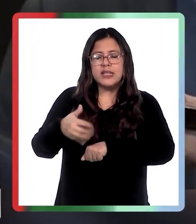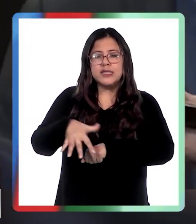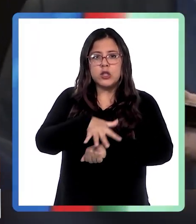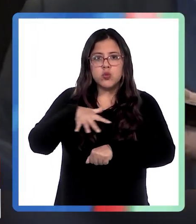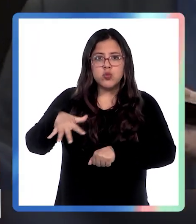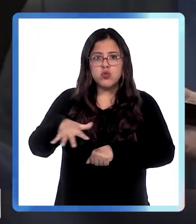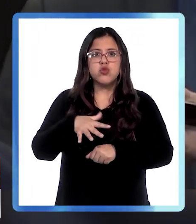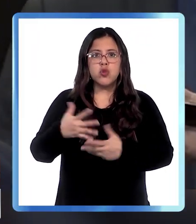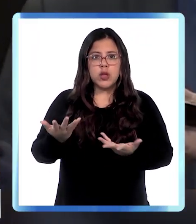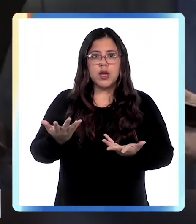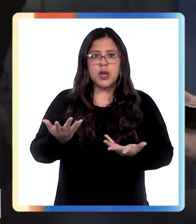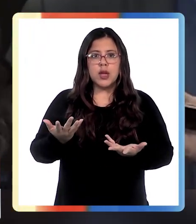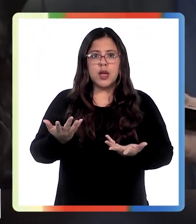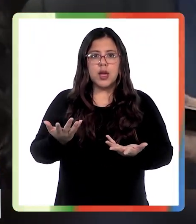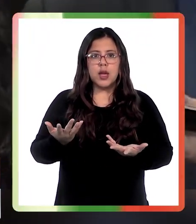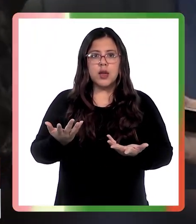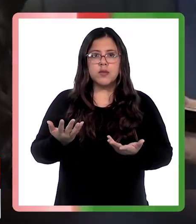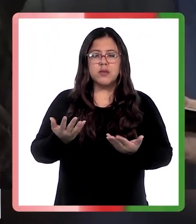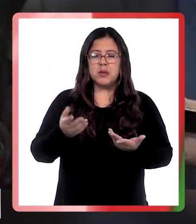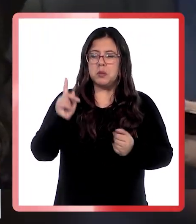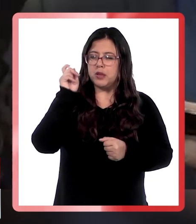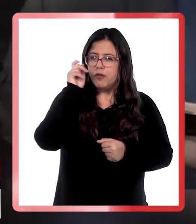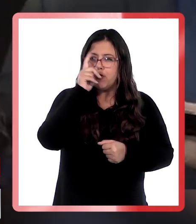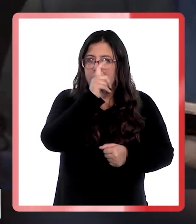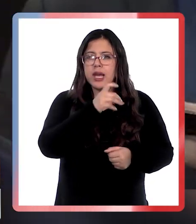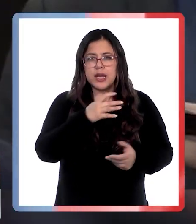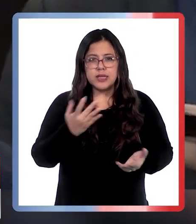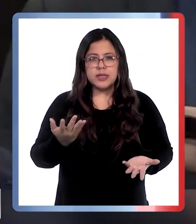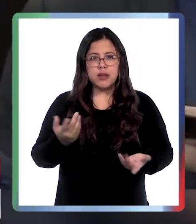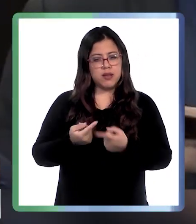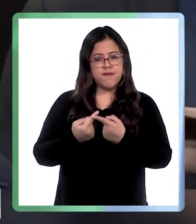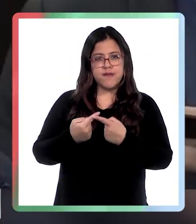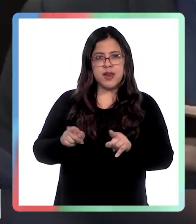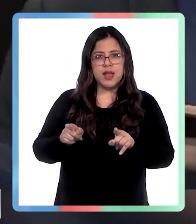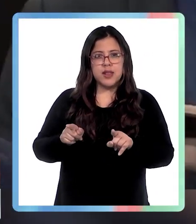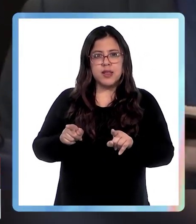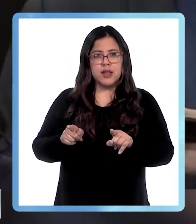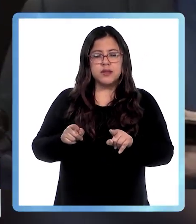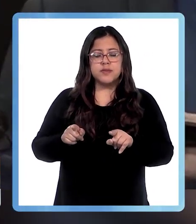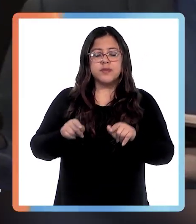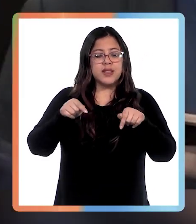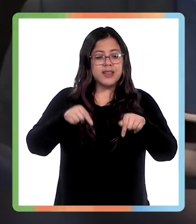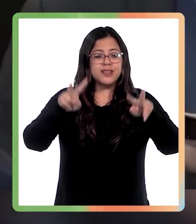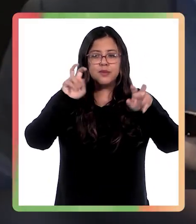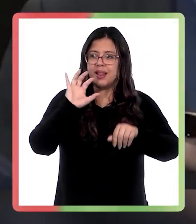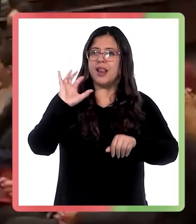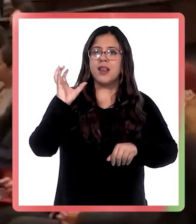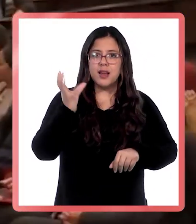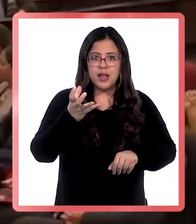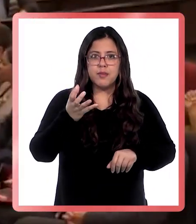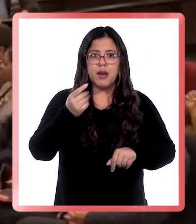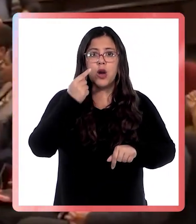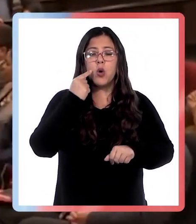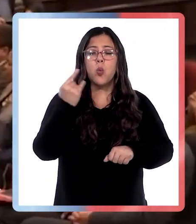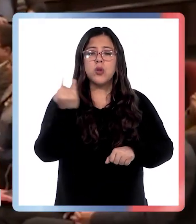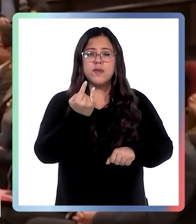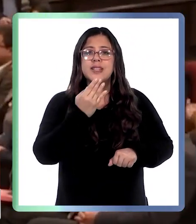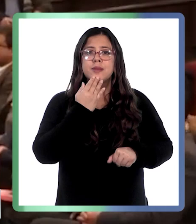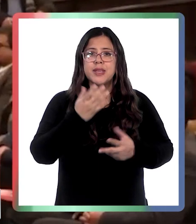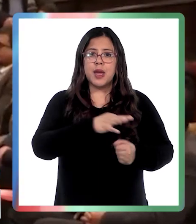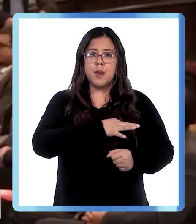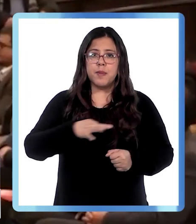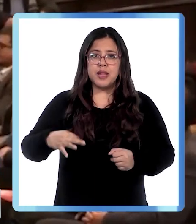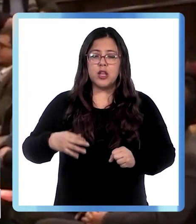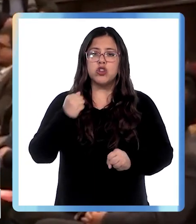teniendo situaciones que son situaciones cada vez más adversas respecto de la climatología La Academia y el